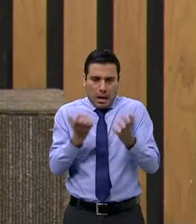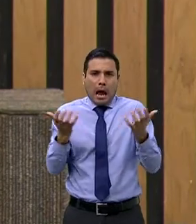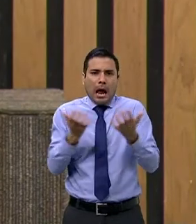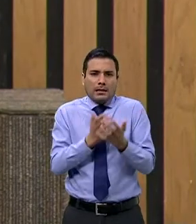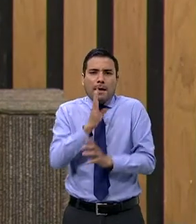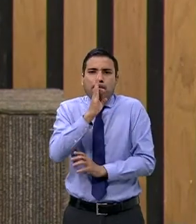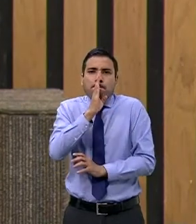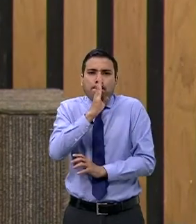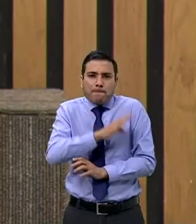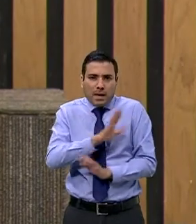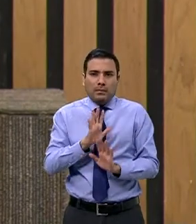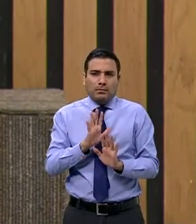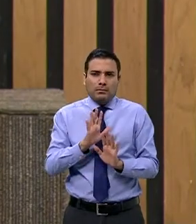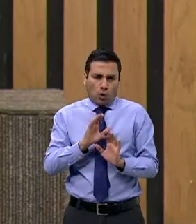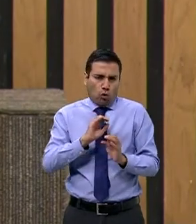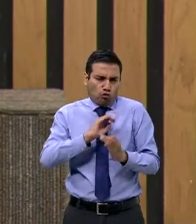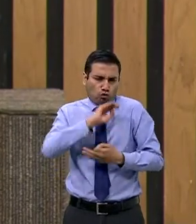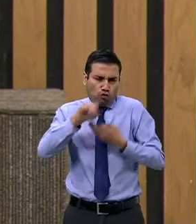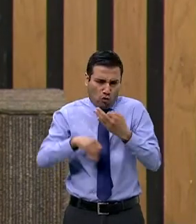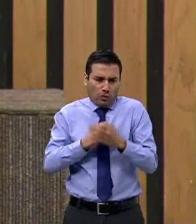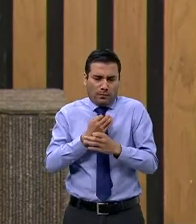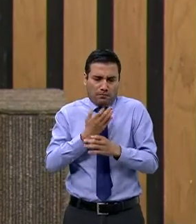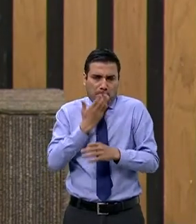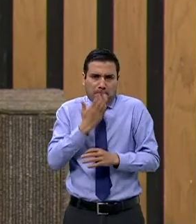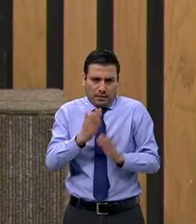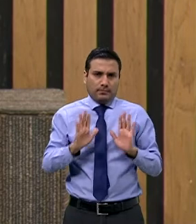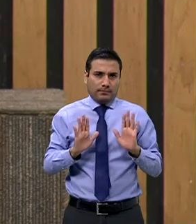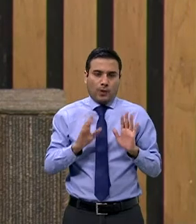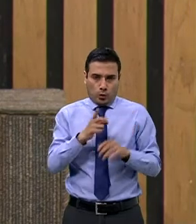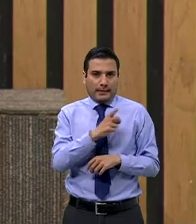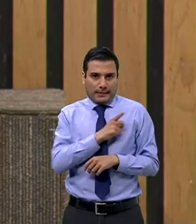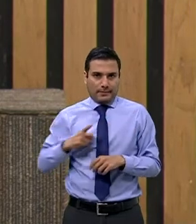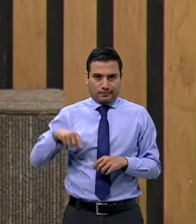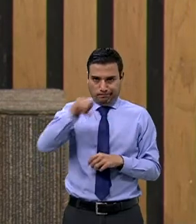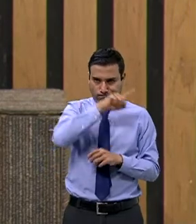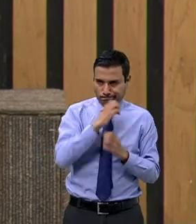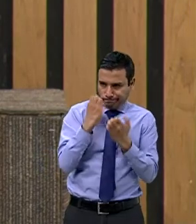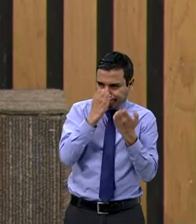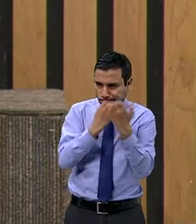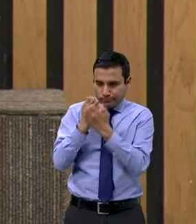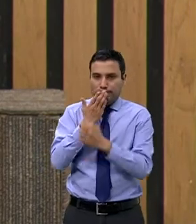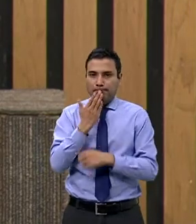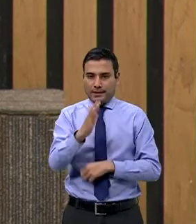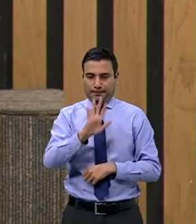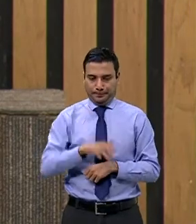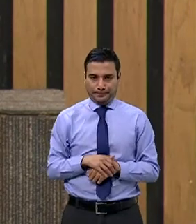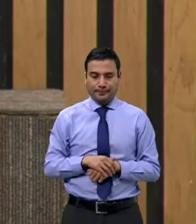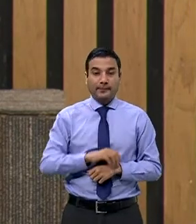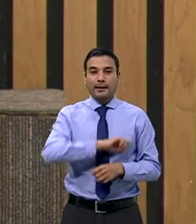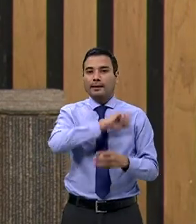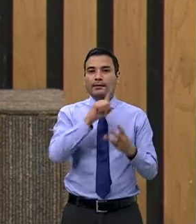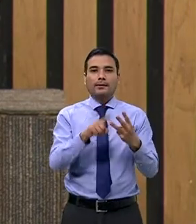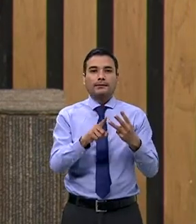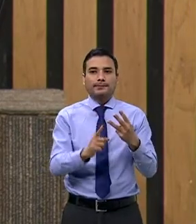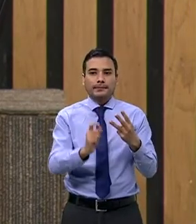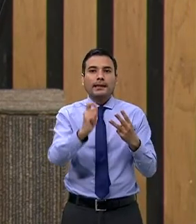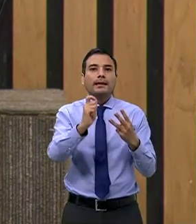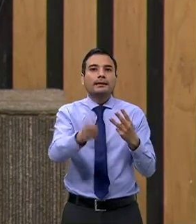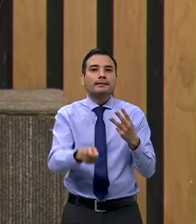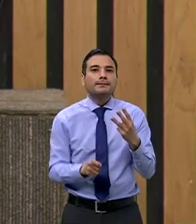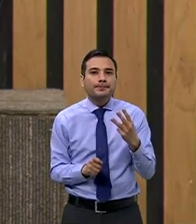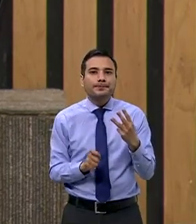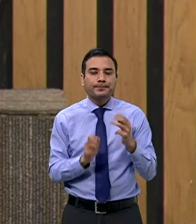del proceso sin embargo es algo que tenemos que revisar y el tercer punto es los